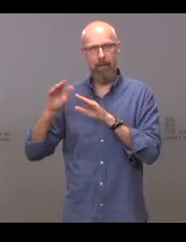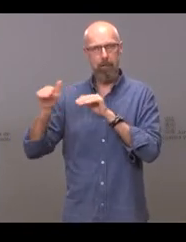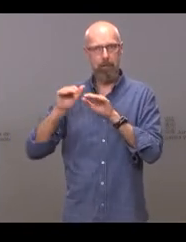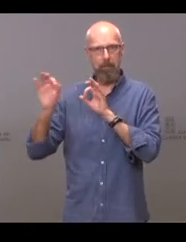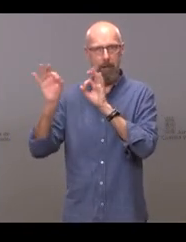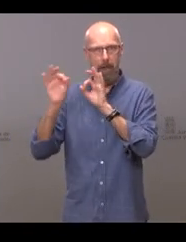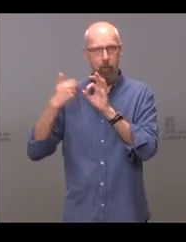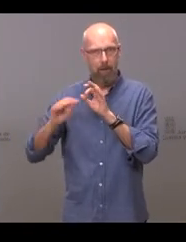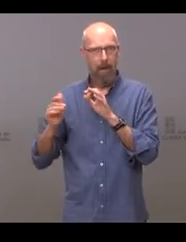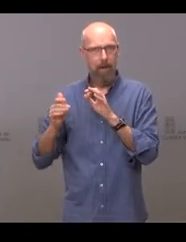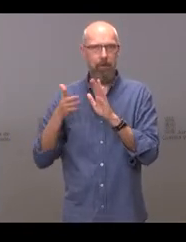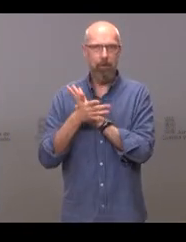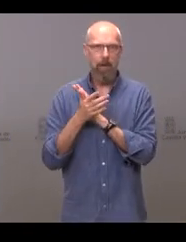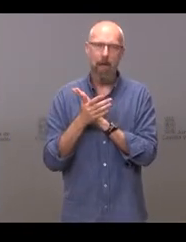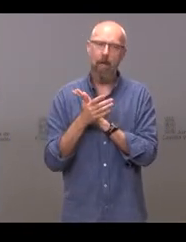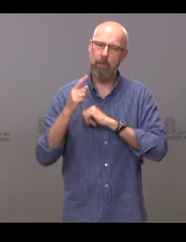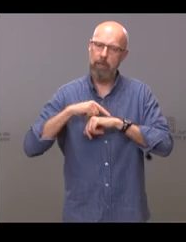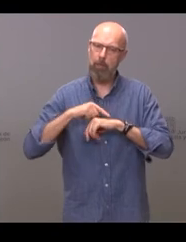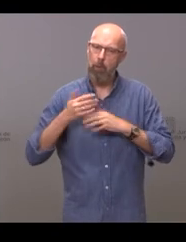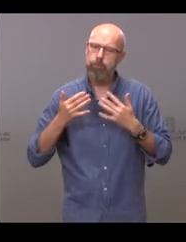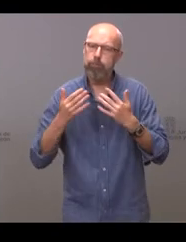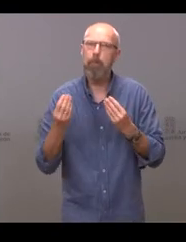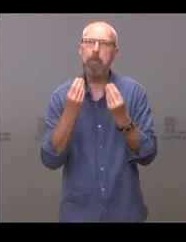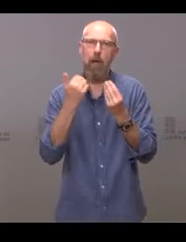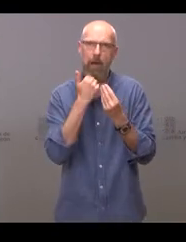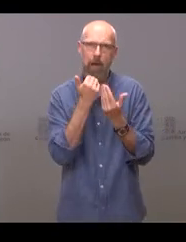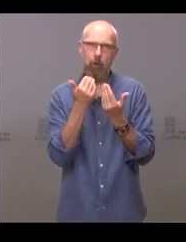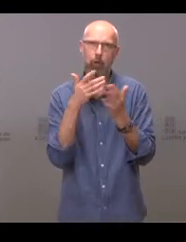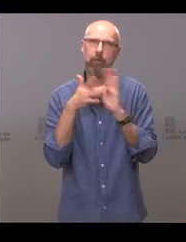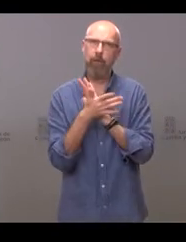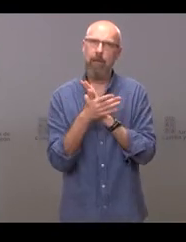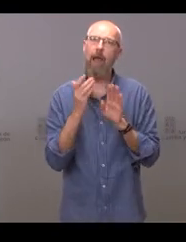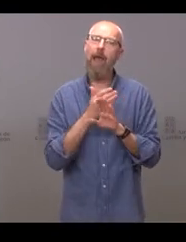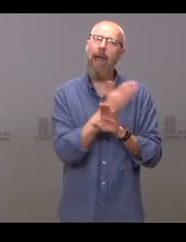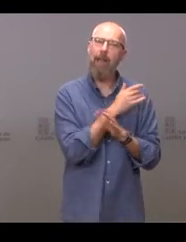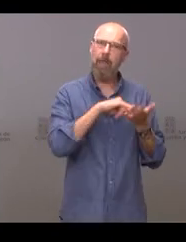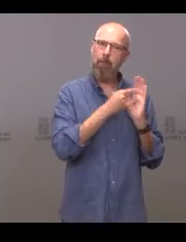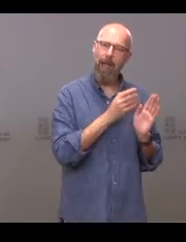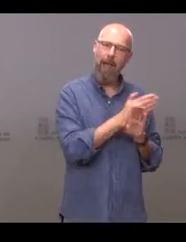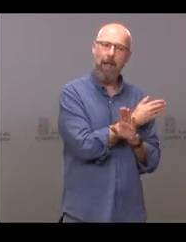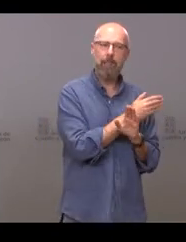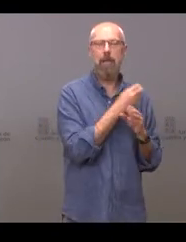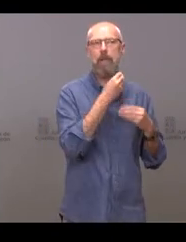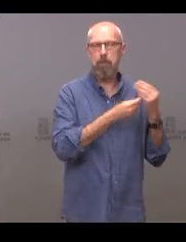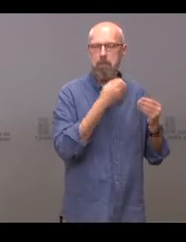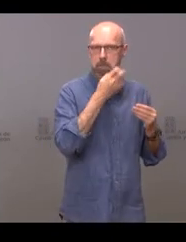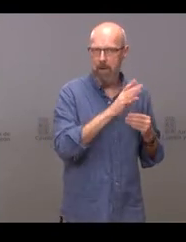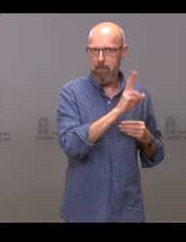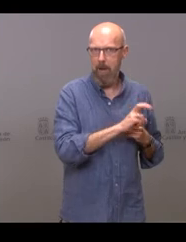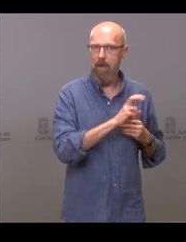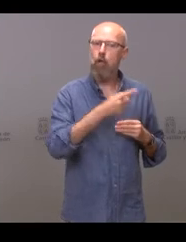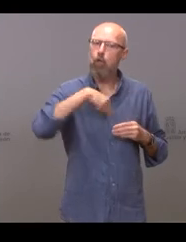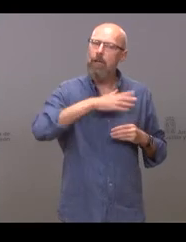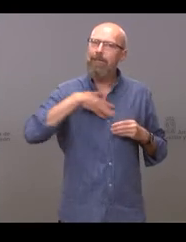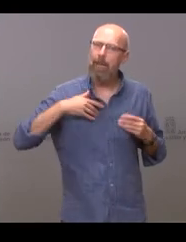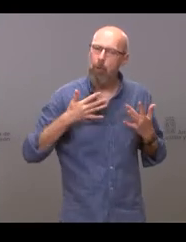tanto buena ejecución de lo anterior queremos ser más ágiles y más rápidos recogiendo la